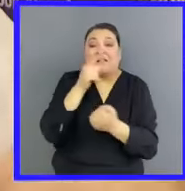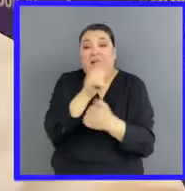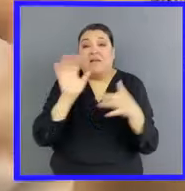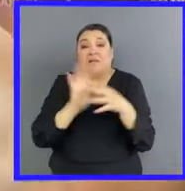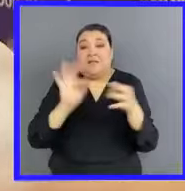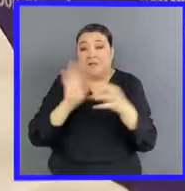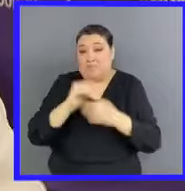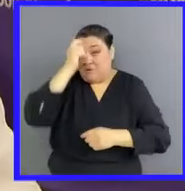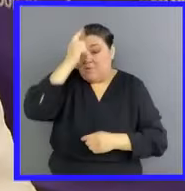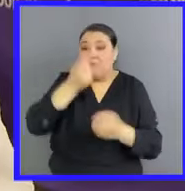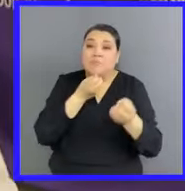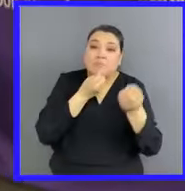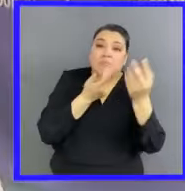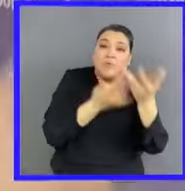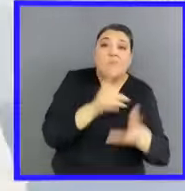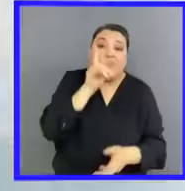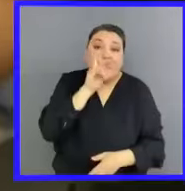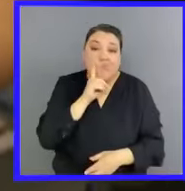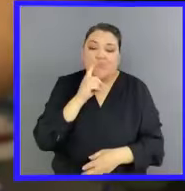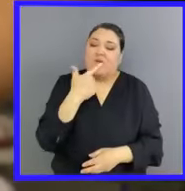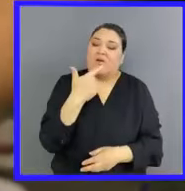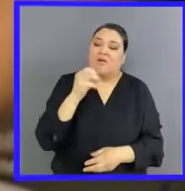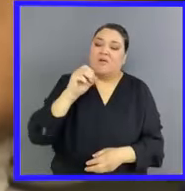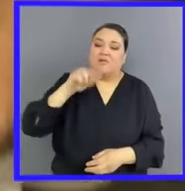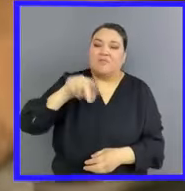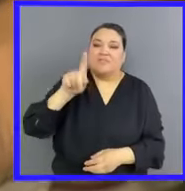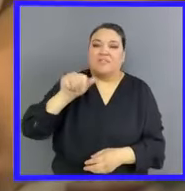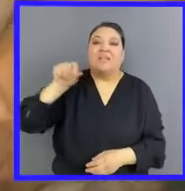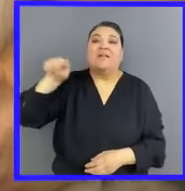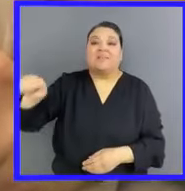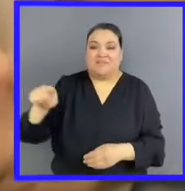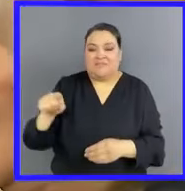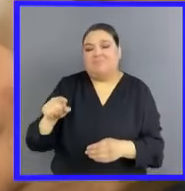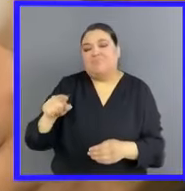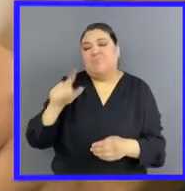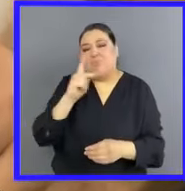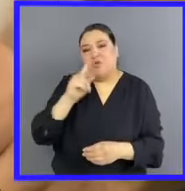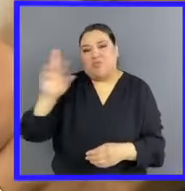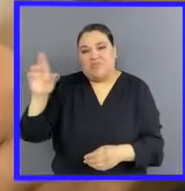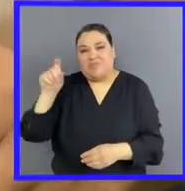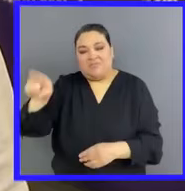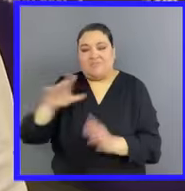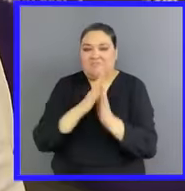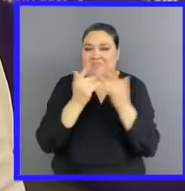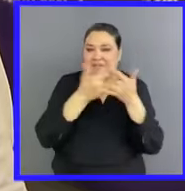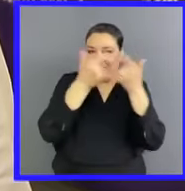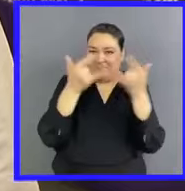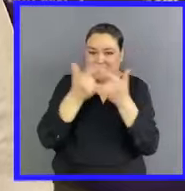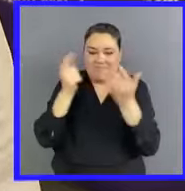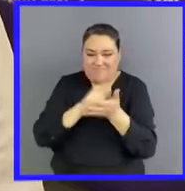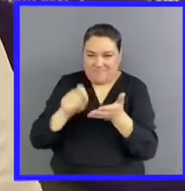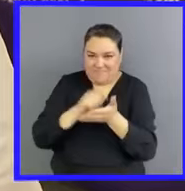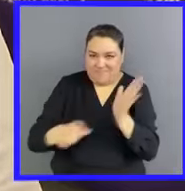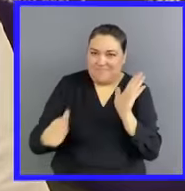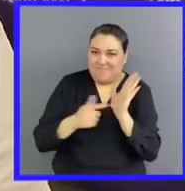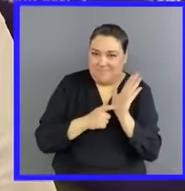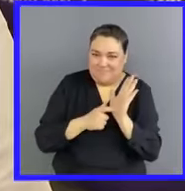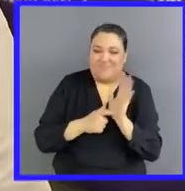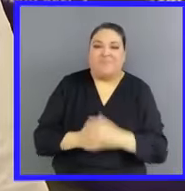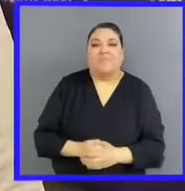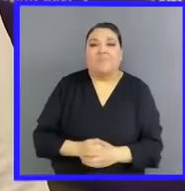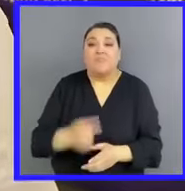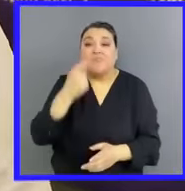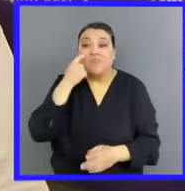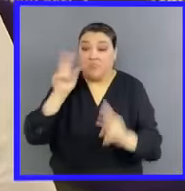puertorriqueña Anjuli González Oliver en su recopilación de cuentos El Paraíso Vendido. El tema de la migración